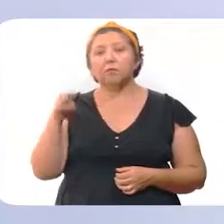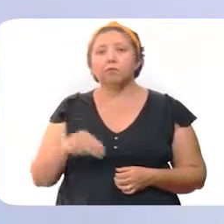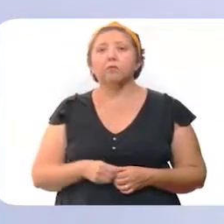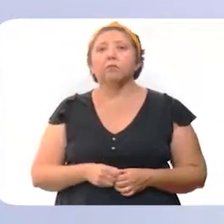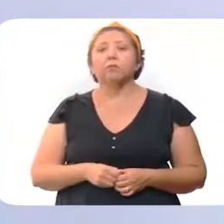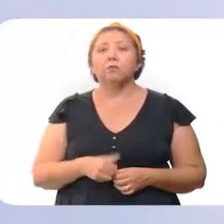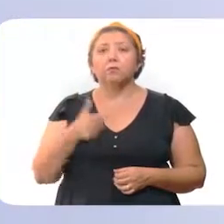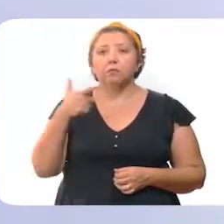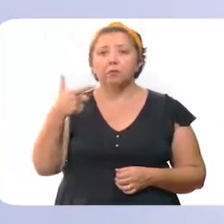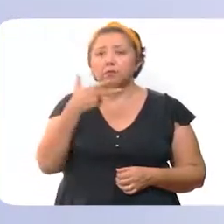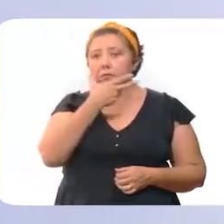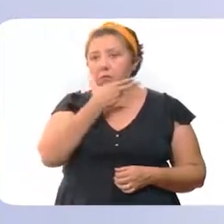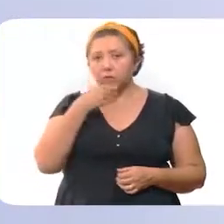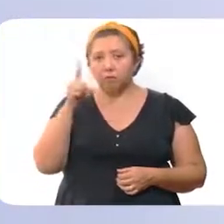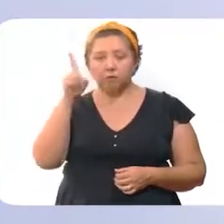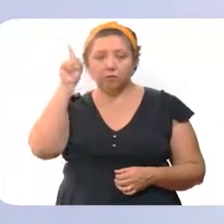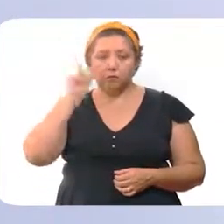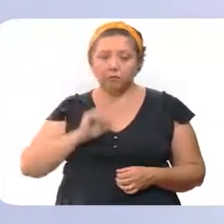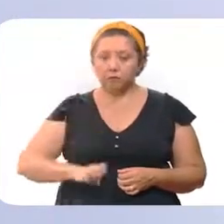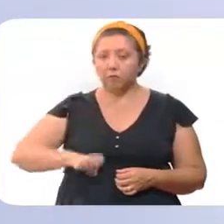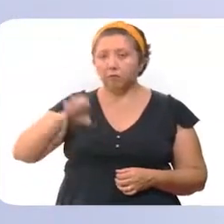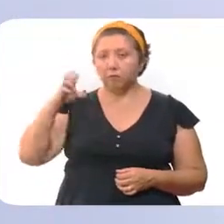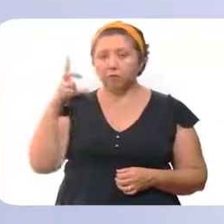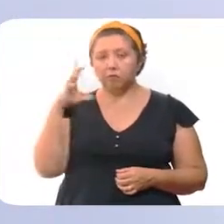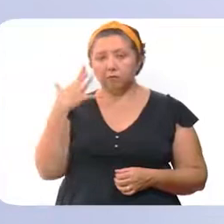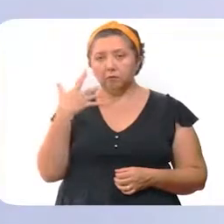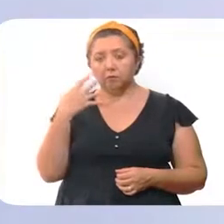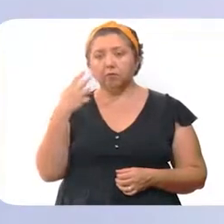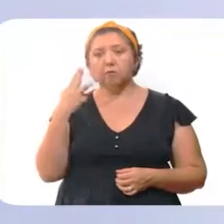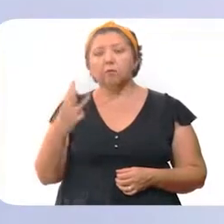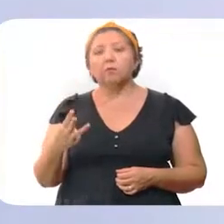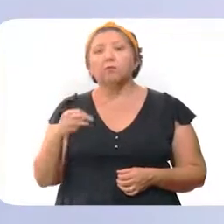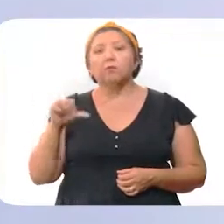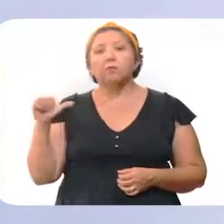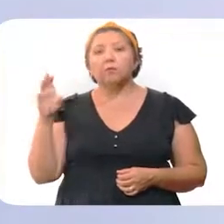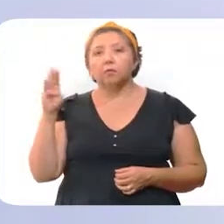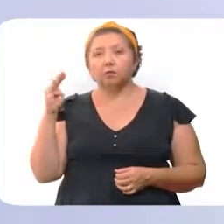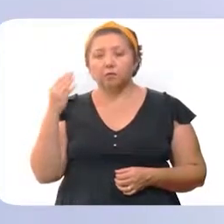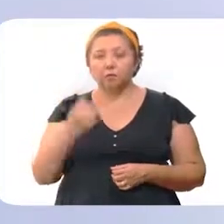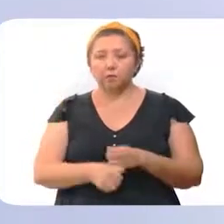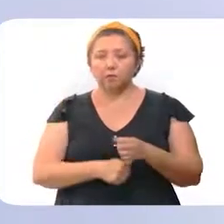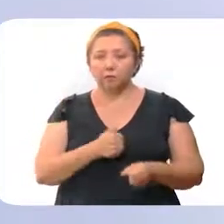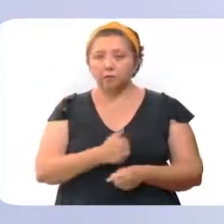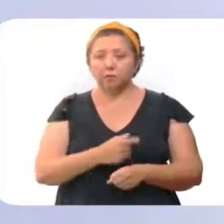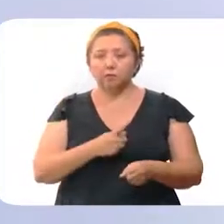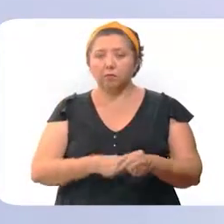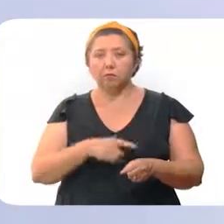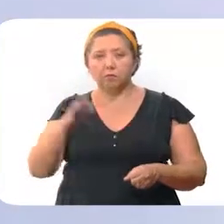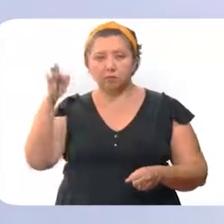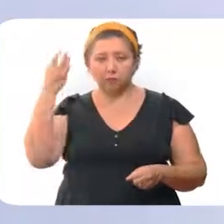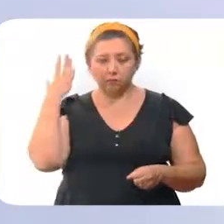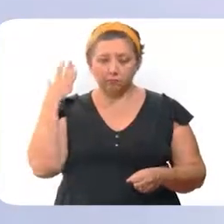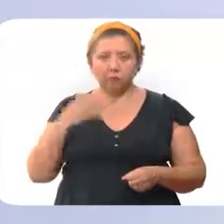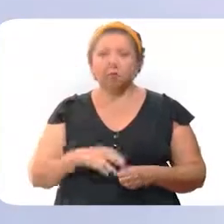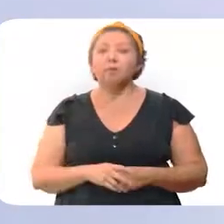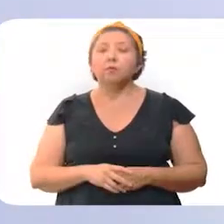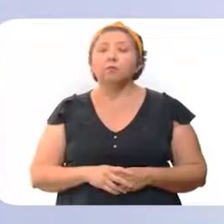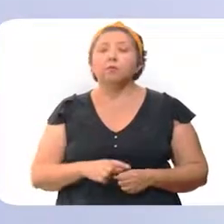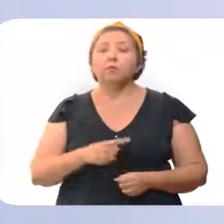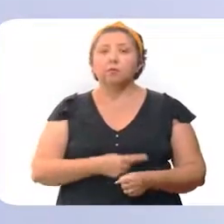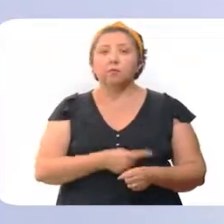fallecimientos. Son 7 hombres y una mujer de un rango de edad de 53 a 90 años. Sus principales enfermedades